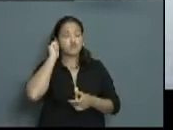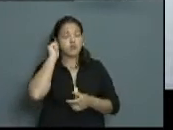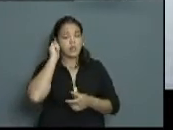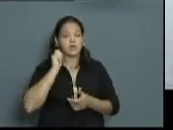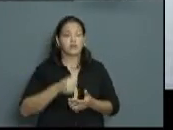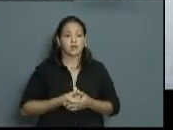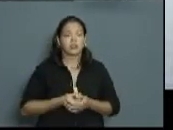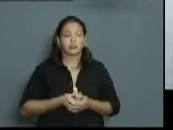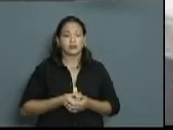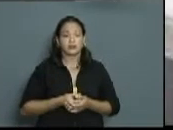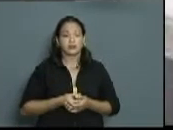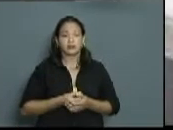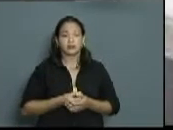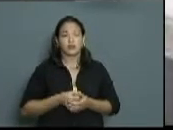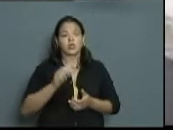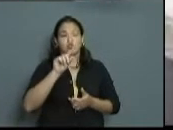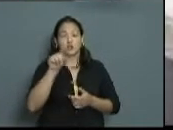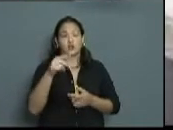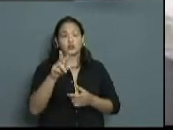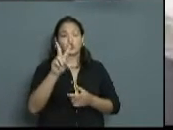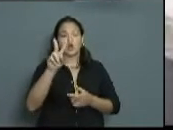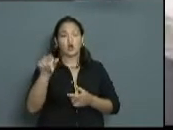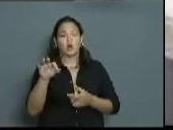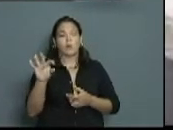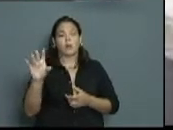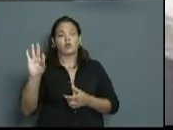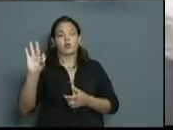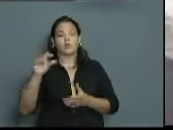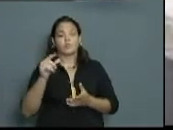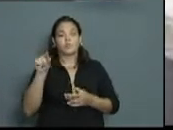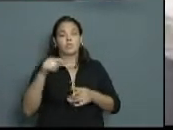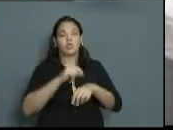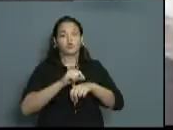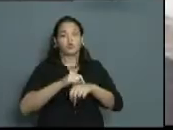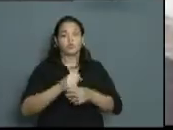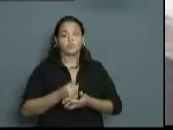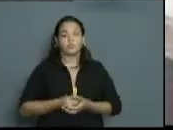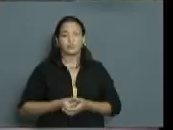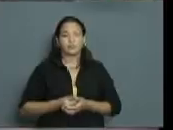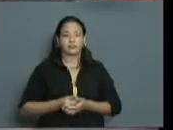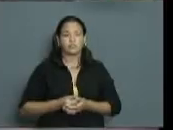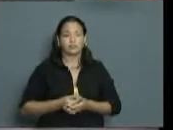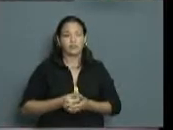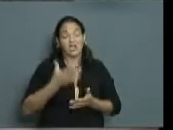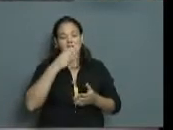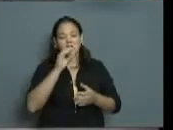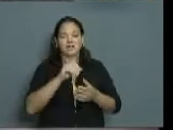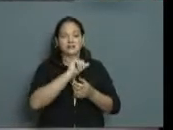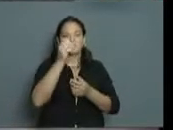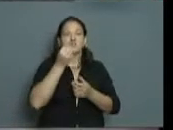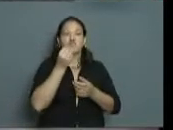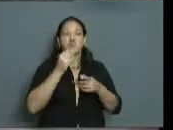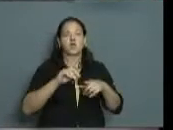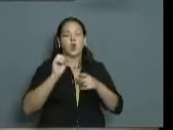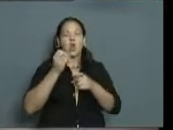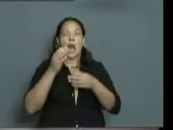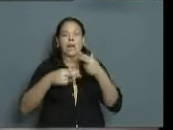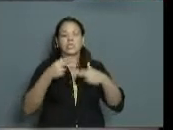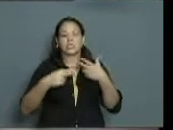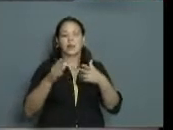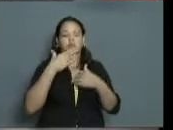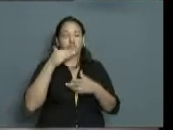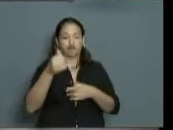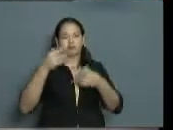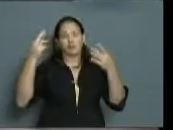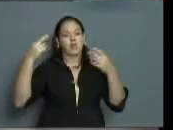a 2,28 minutos de Brand. La directiva del club AR Monex Women Team elogió en la página organizacional de Facebook el buen rendimiento